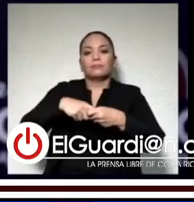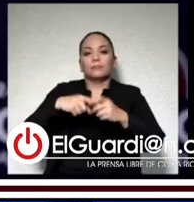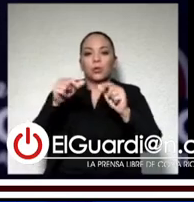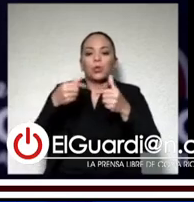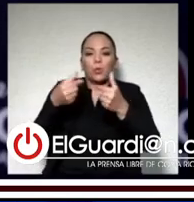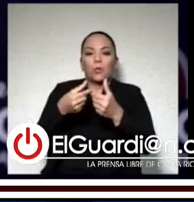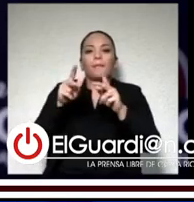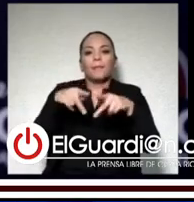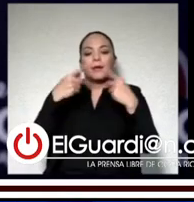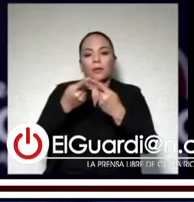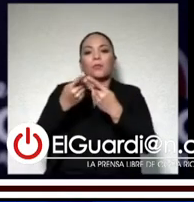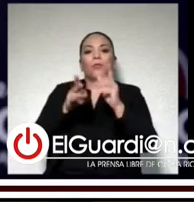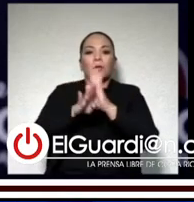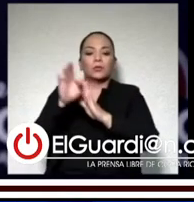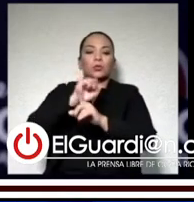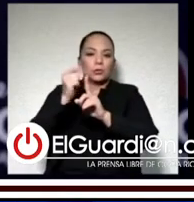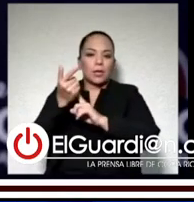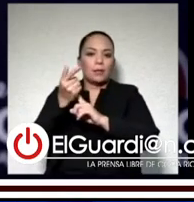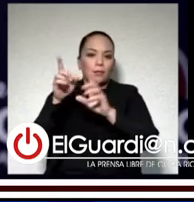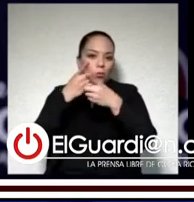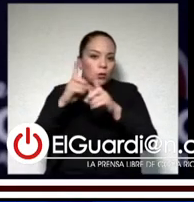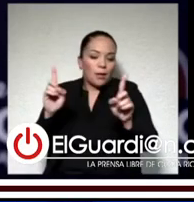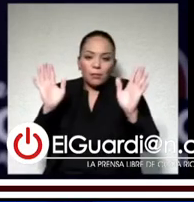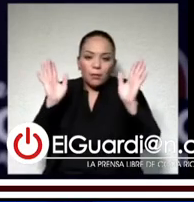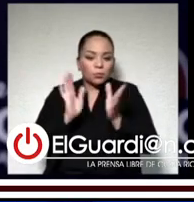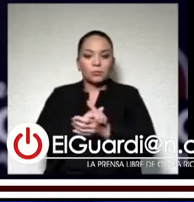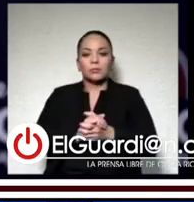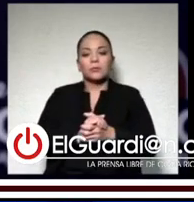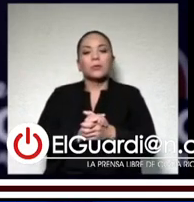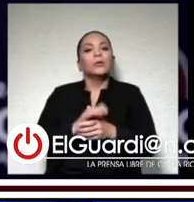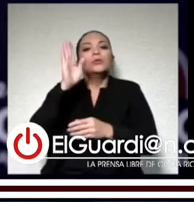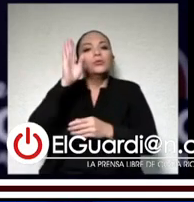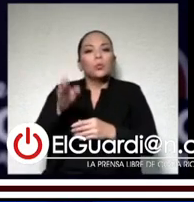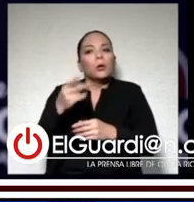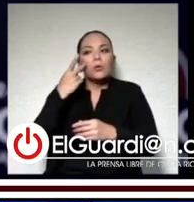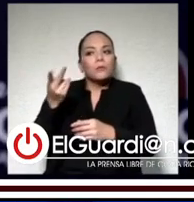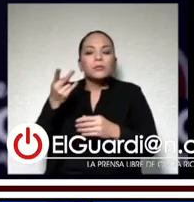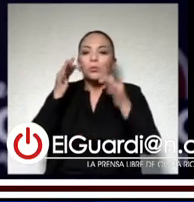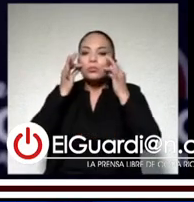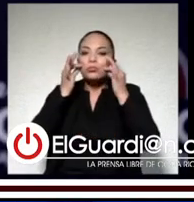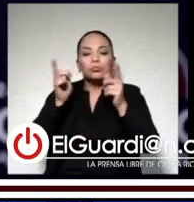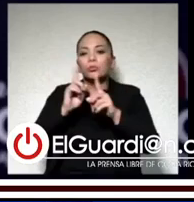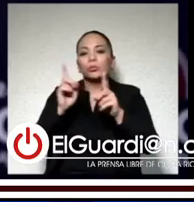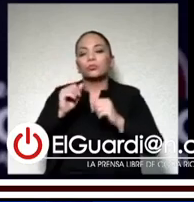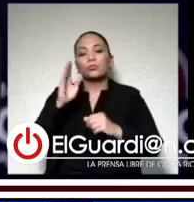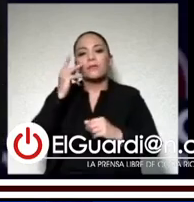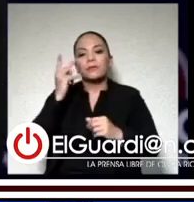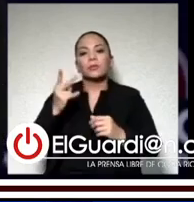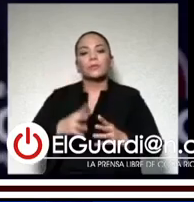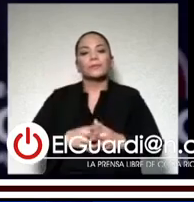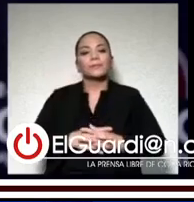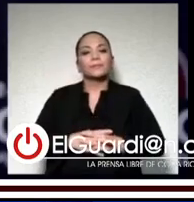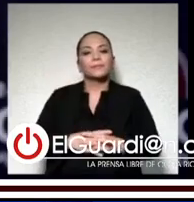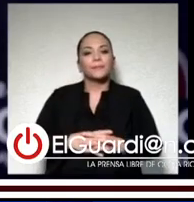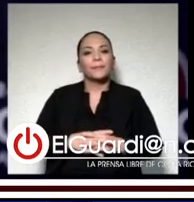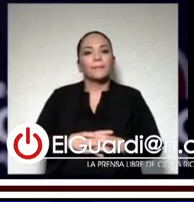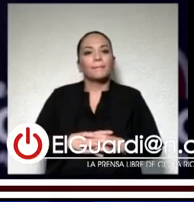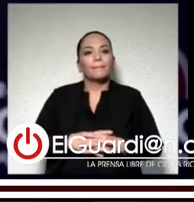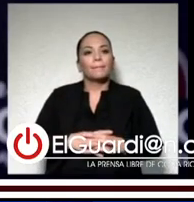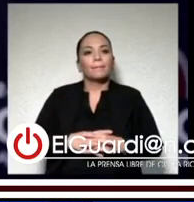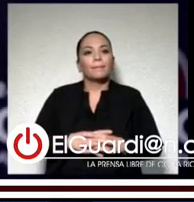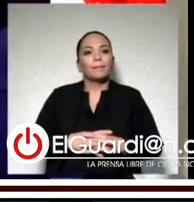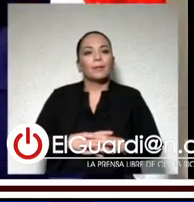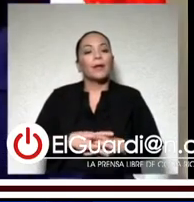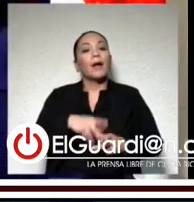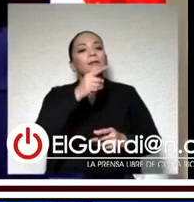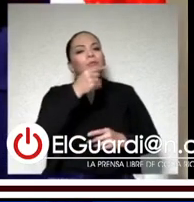del Partido Progreso Social Democrático y nunca en la vida lo he visto personalmente. Por cierto, tengo que hacer